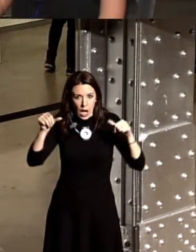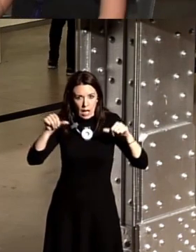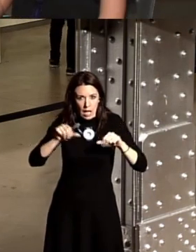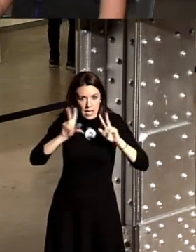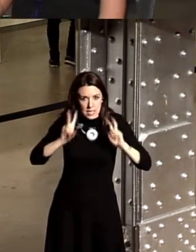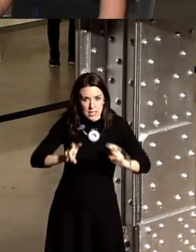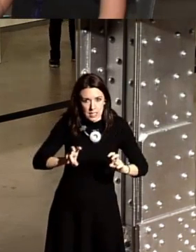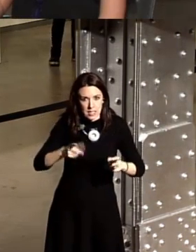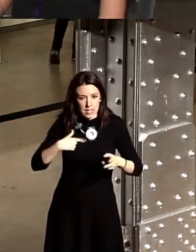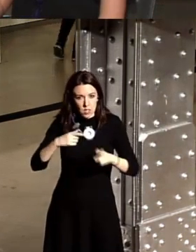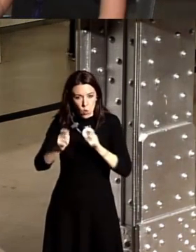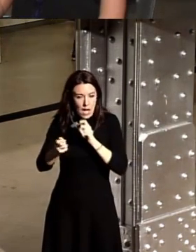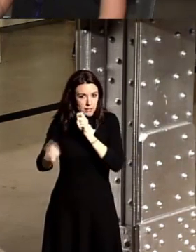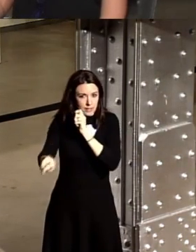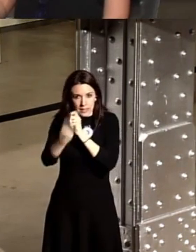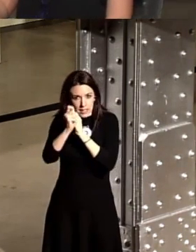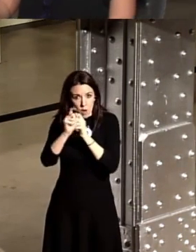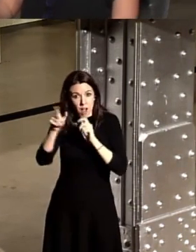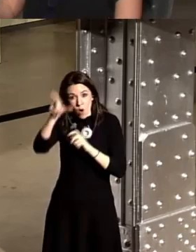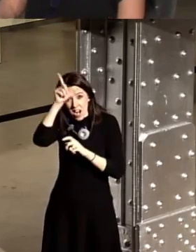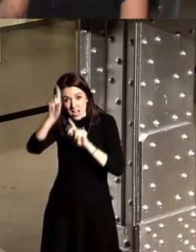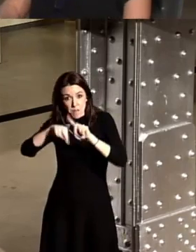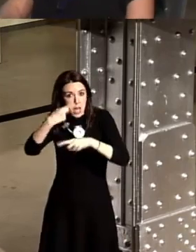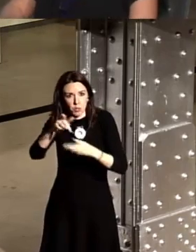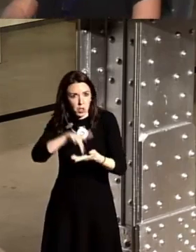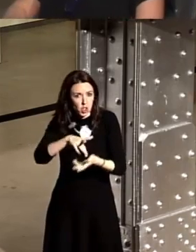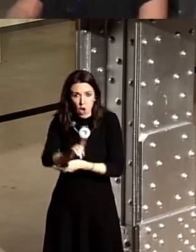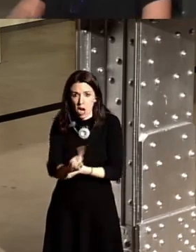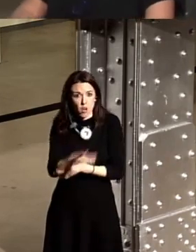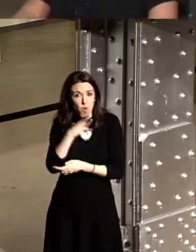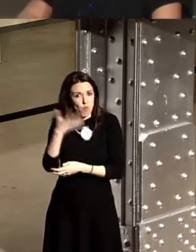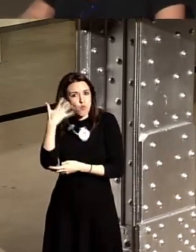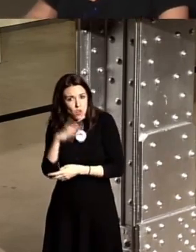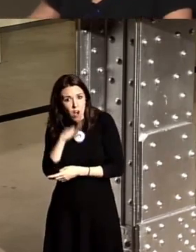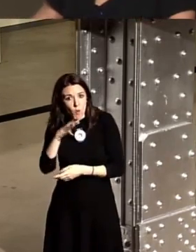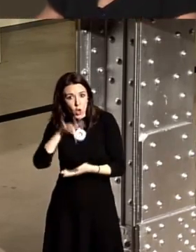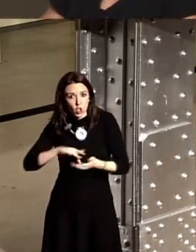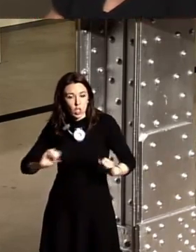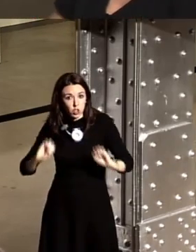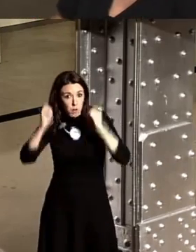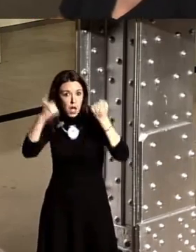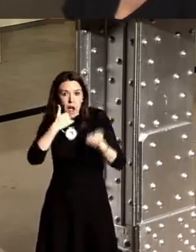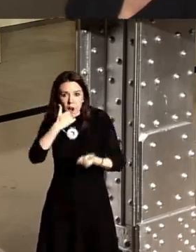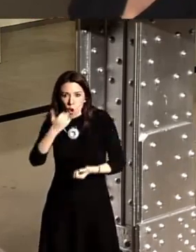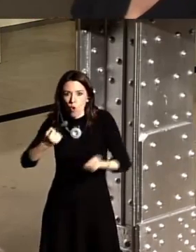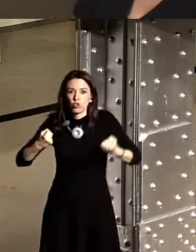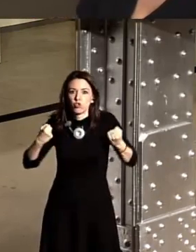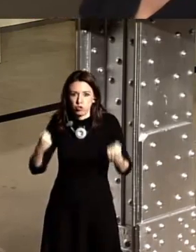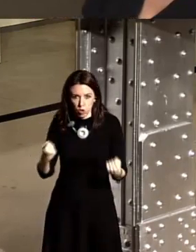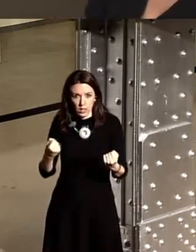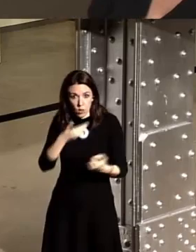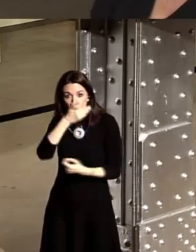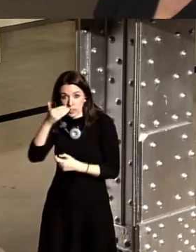me había tocado después de la Libia, que es muy raro, porque había sobrevivido a algo muy fuerte